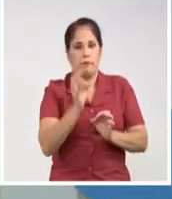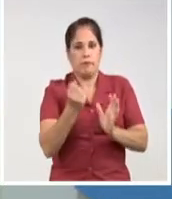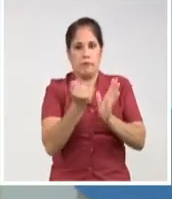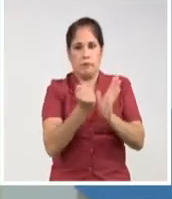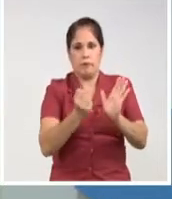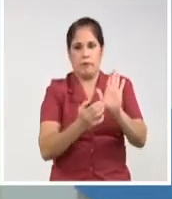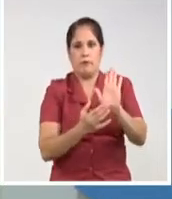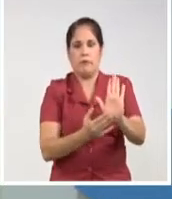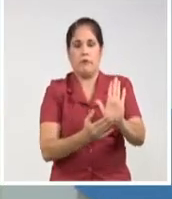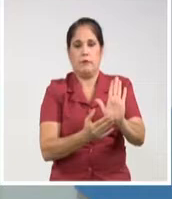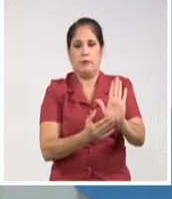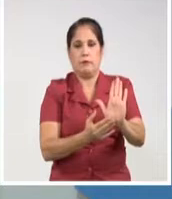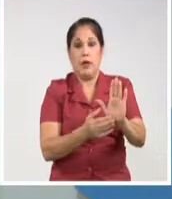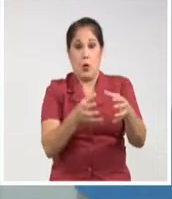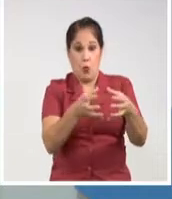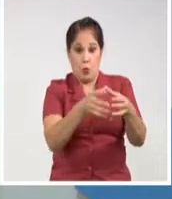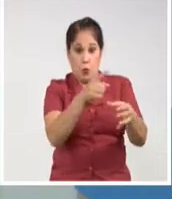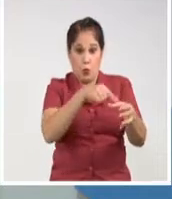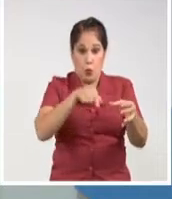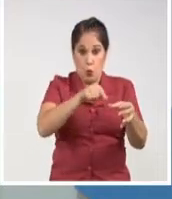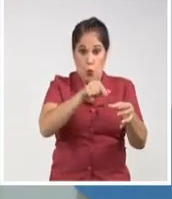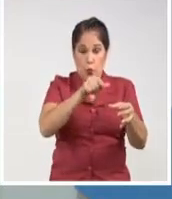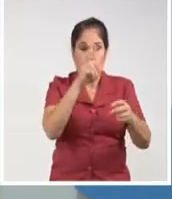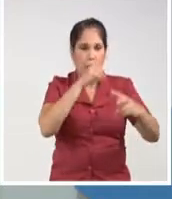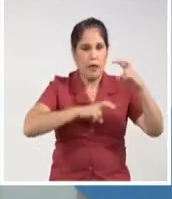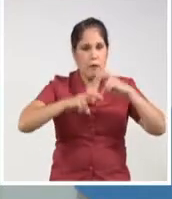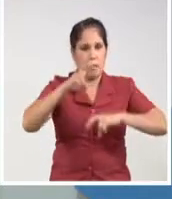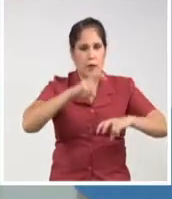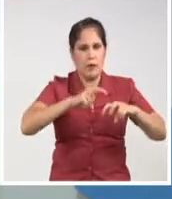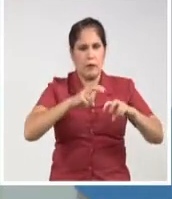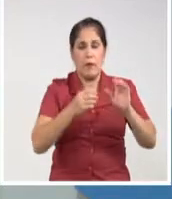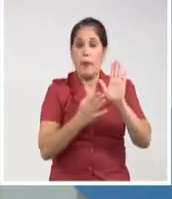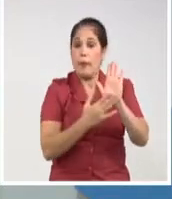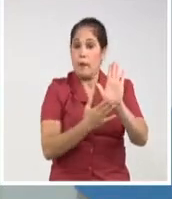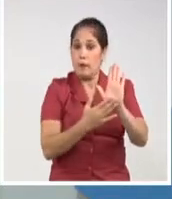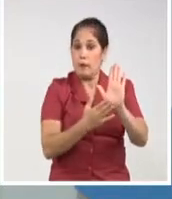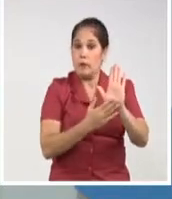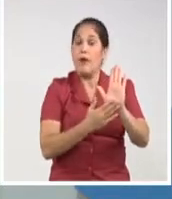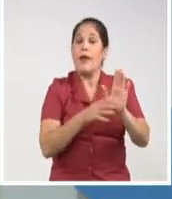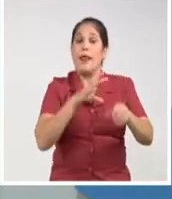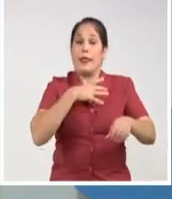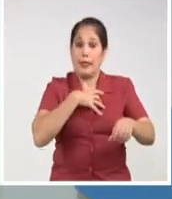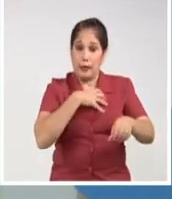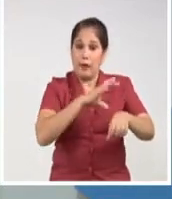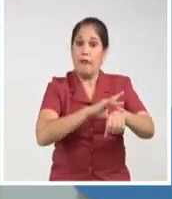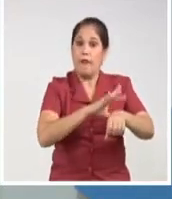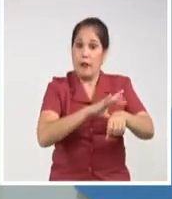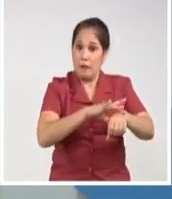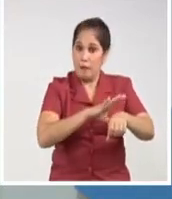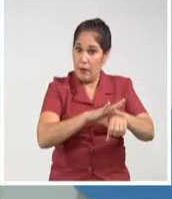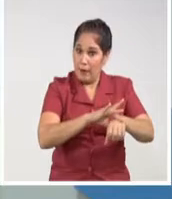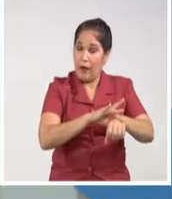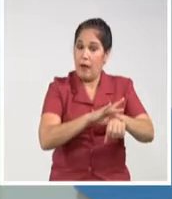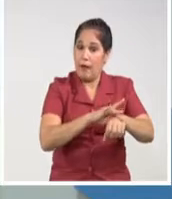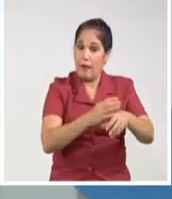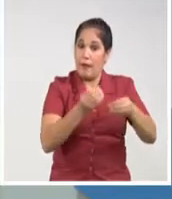de excelencia. En este caso, los estudios han demostrado que el que padeció la enfermedad, que